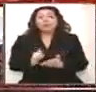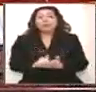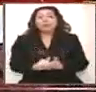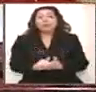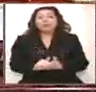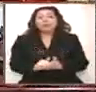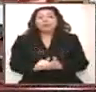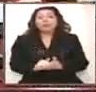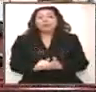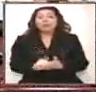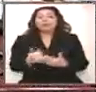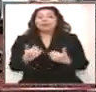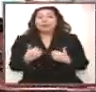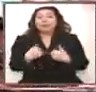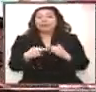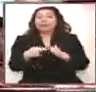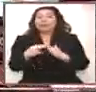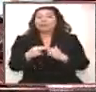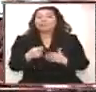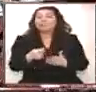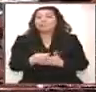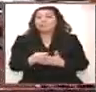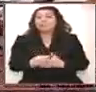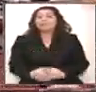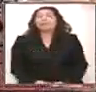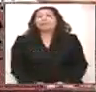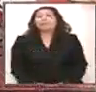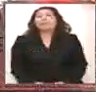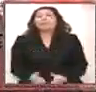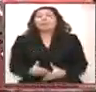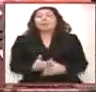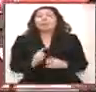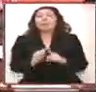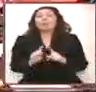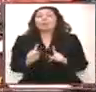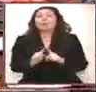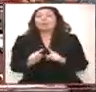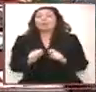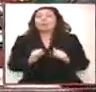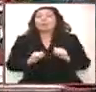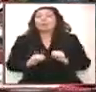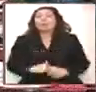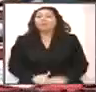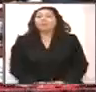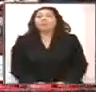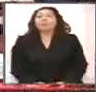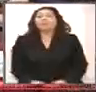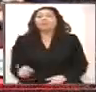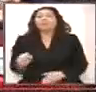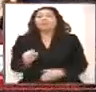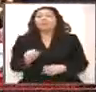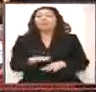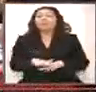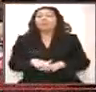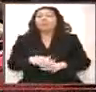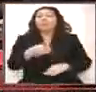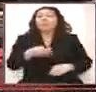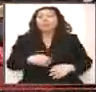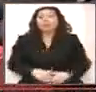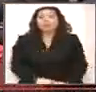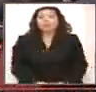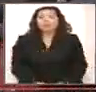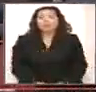que tengan un nivel de homologación entre los diferentes actores del sistema de administración de